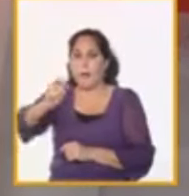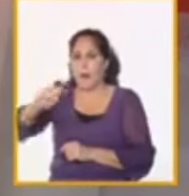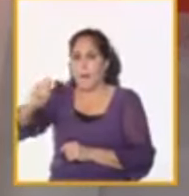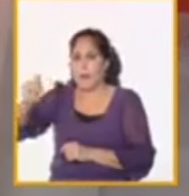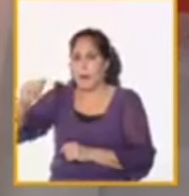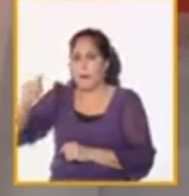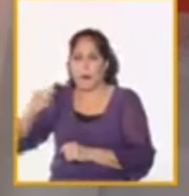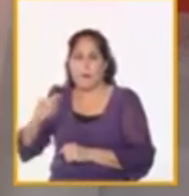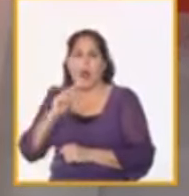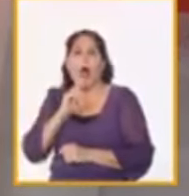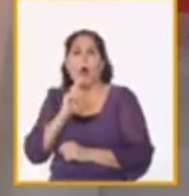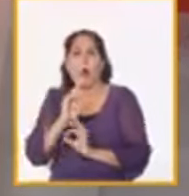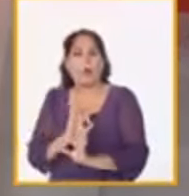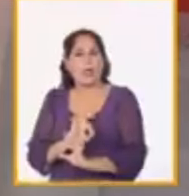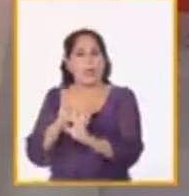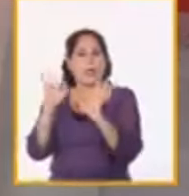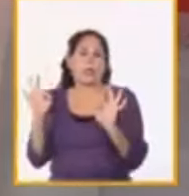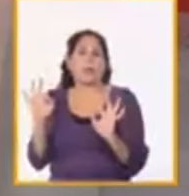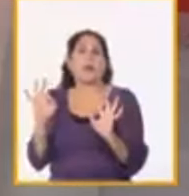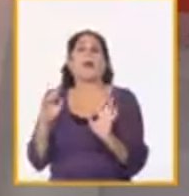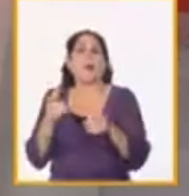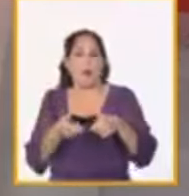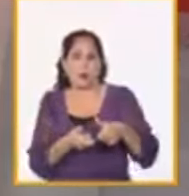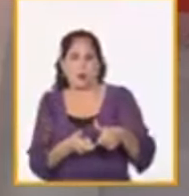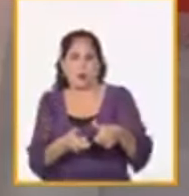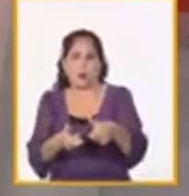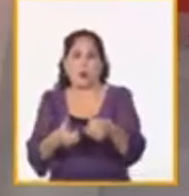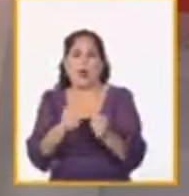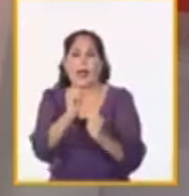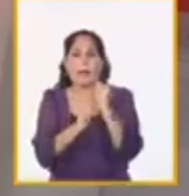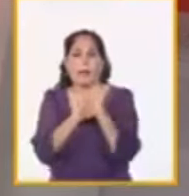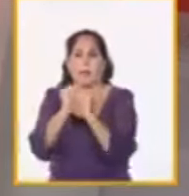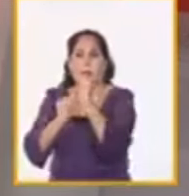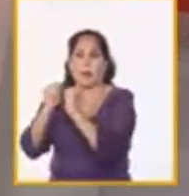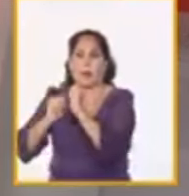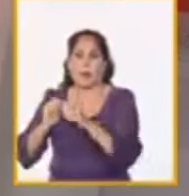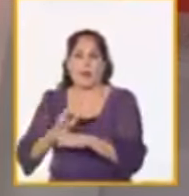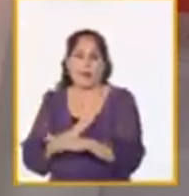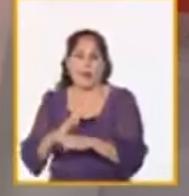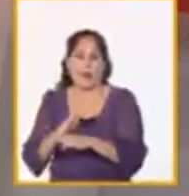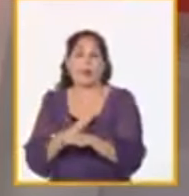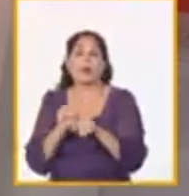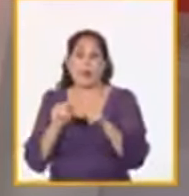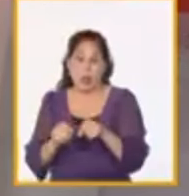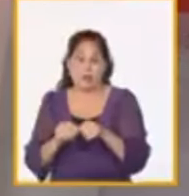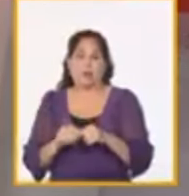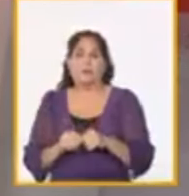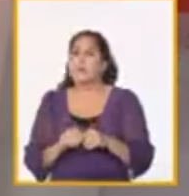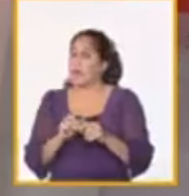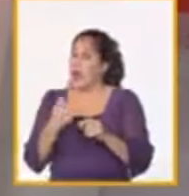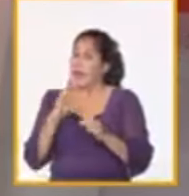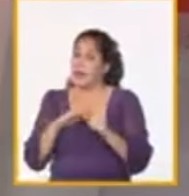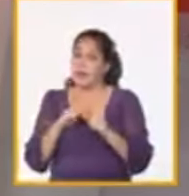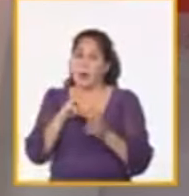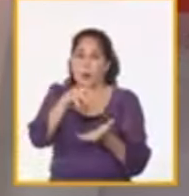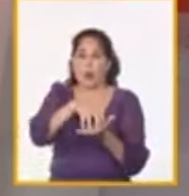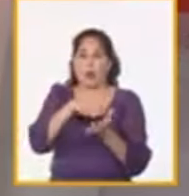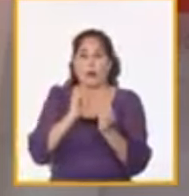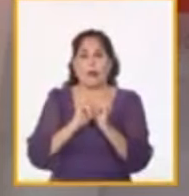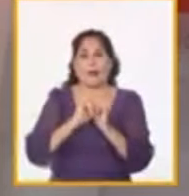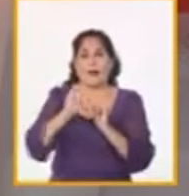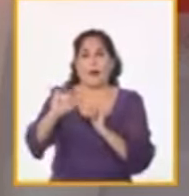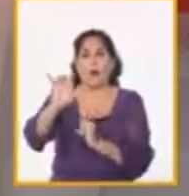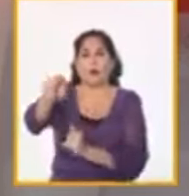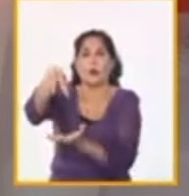cabeceras provinciales, después hay que distribuirla a todas las estaciones de bombeo donde se clora. Y hay estaciones bien distantes y